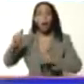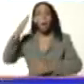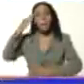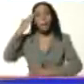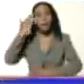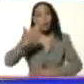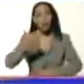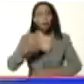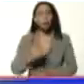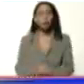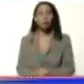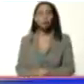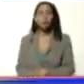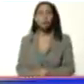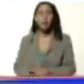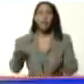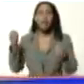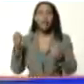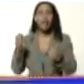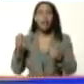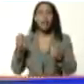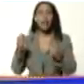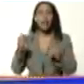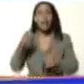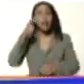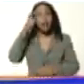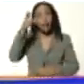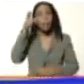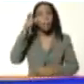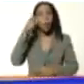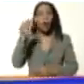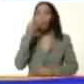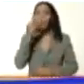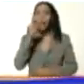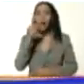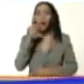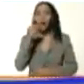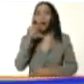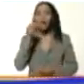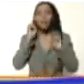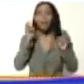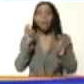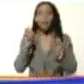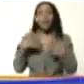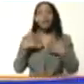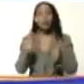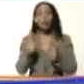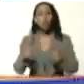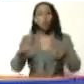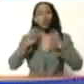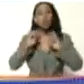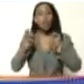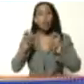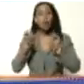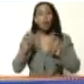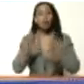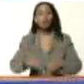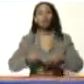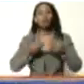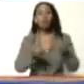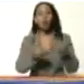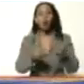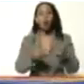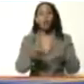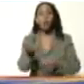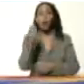en el campo alimentario en el campo de la salud en el campo de la garantía de